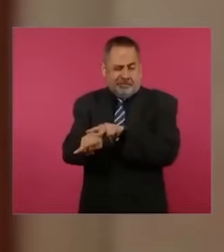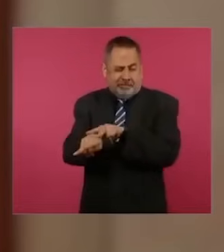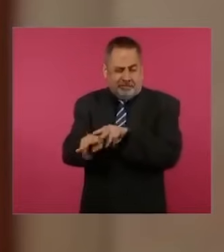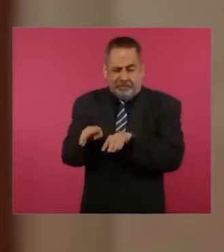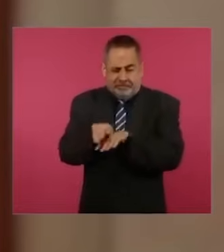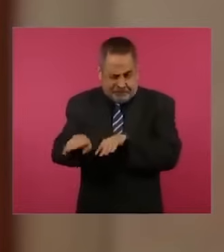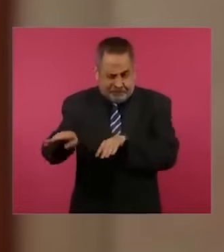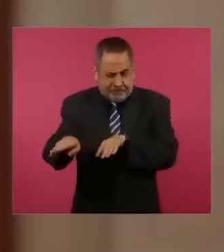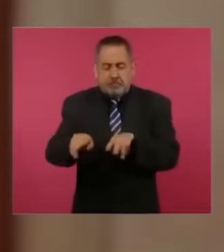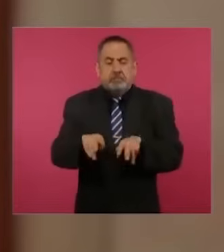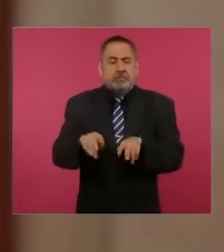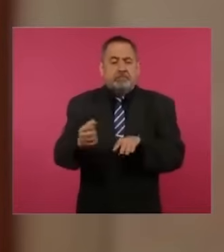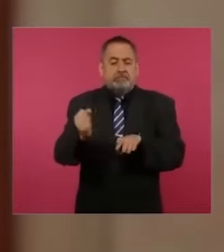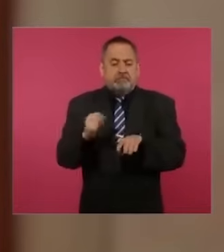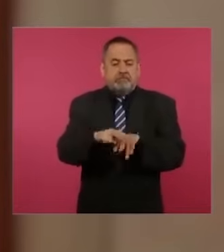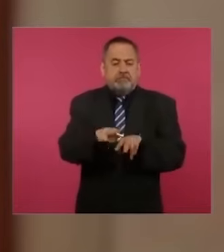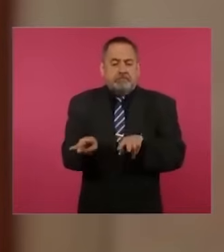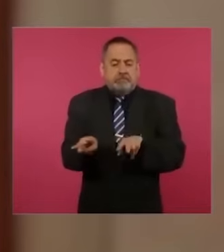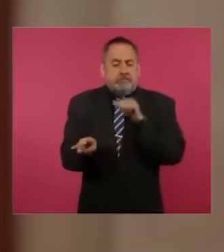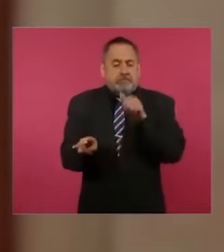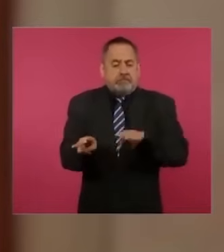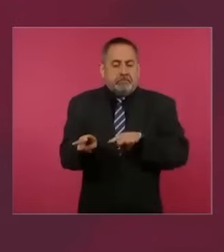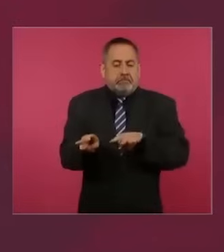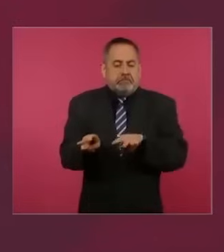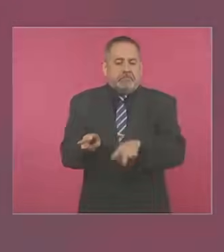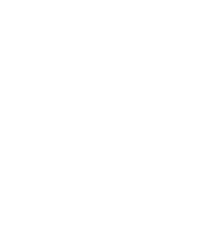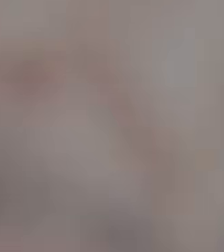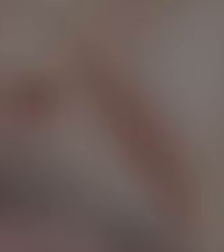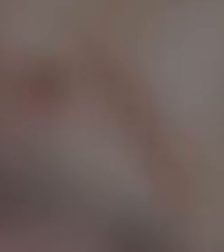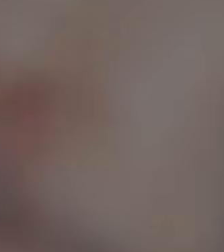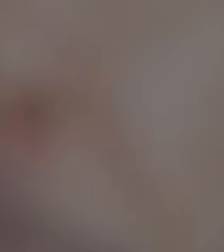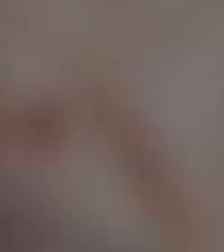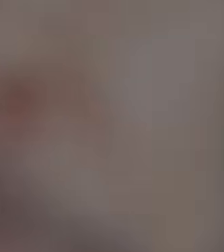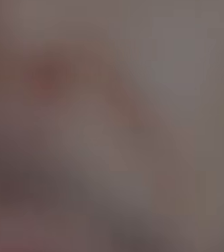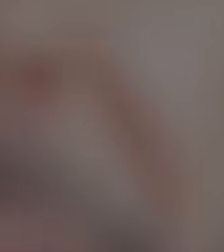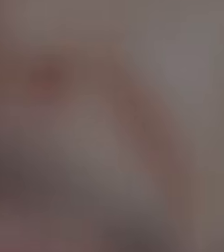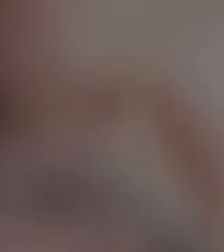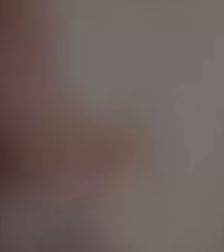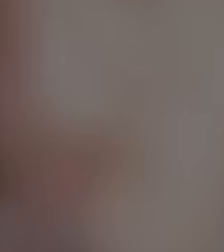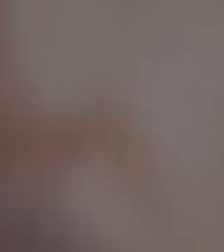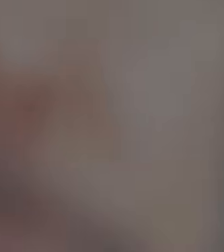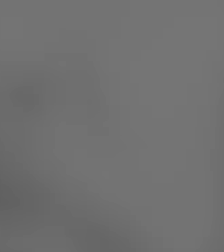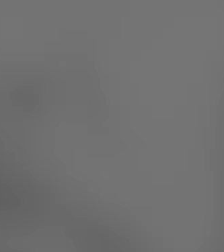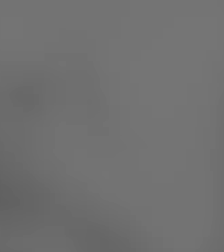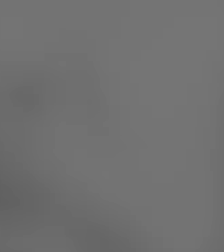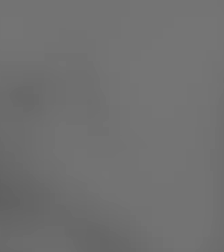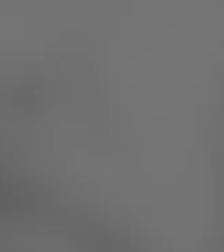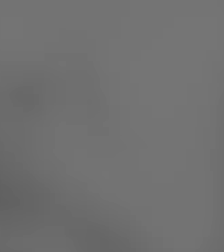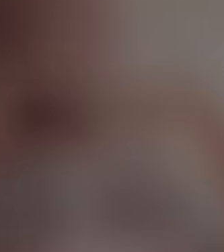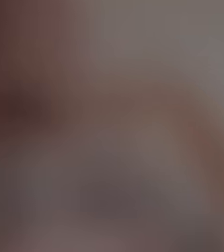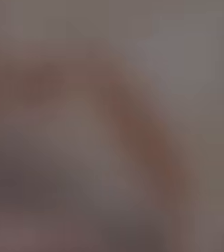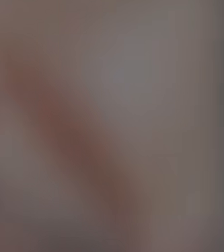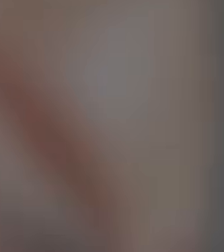Óigame, fue por culpa del balastro barato, óigame. En diversas ocasiones, el comediante se ha pronunciado en